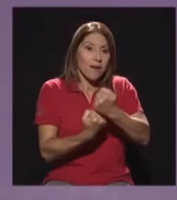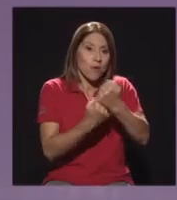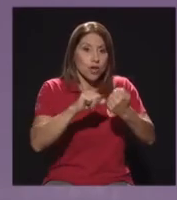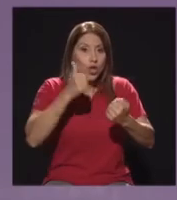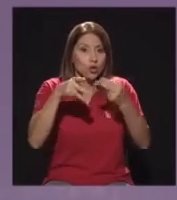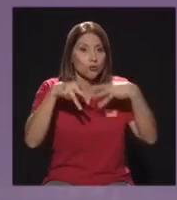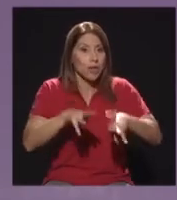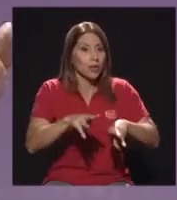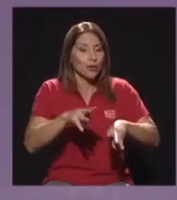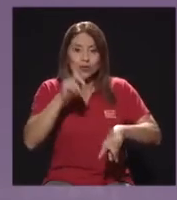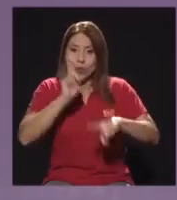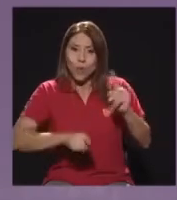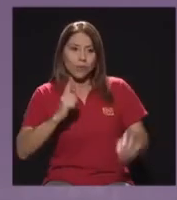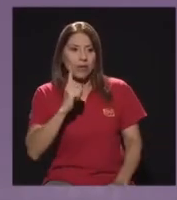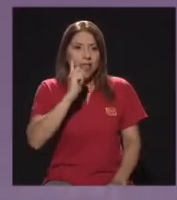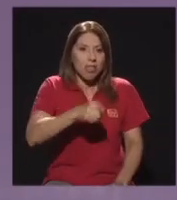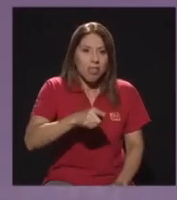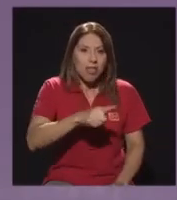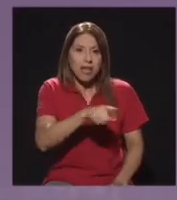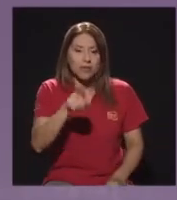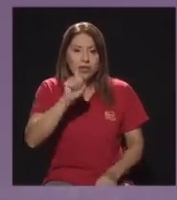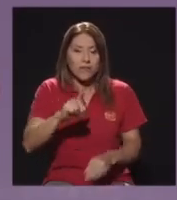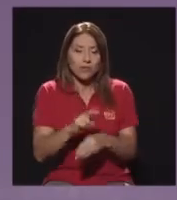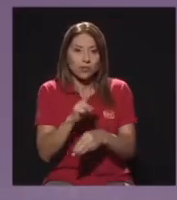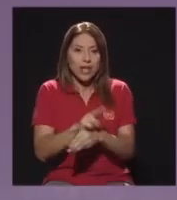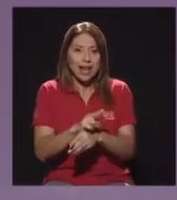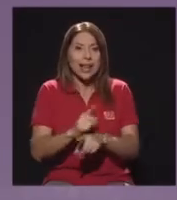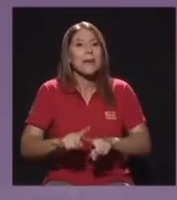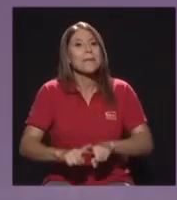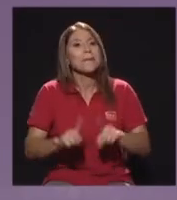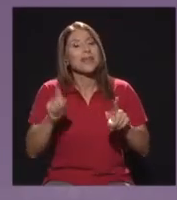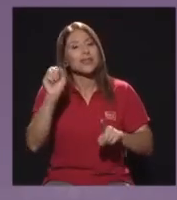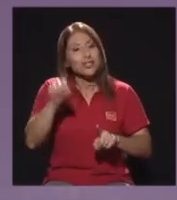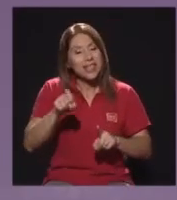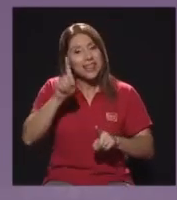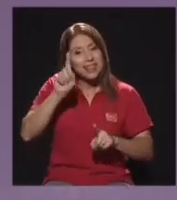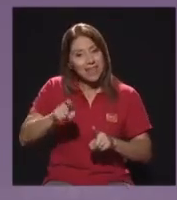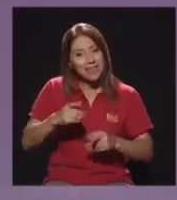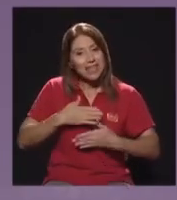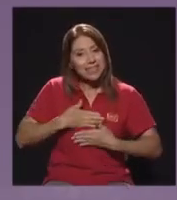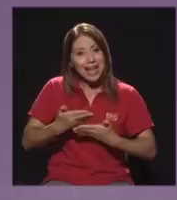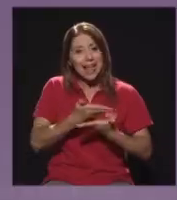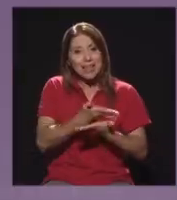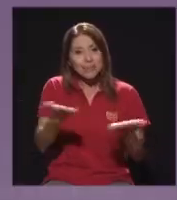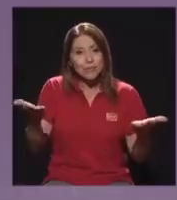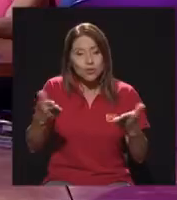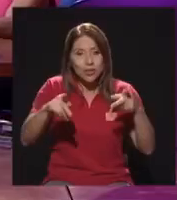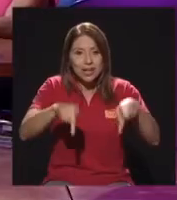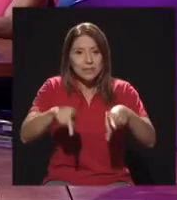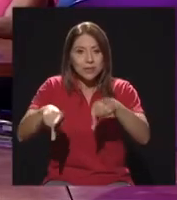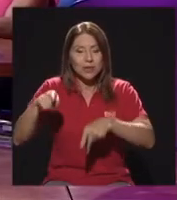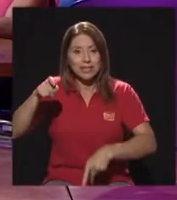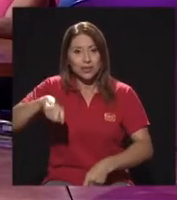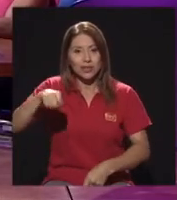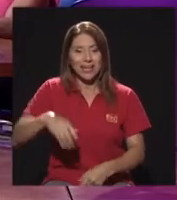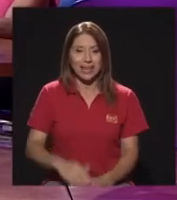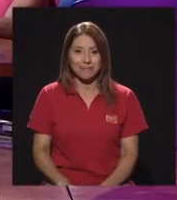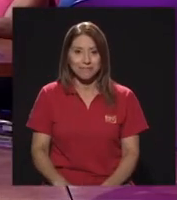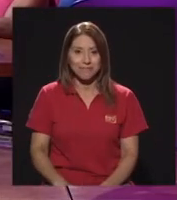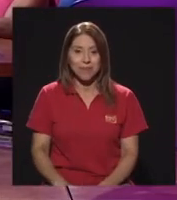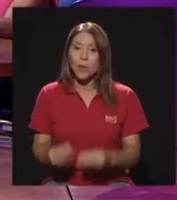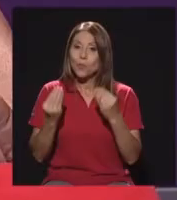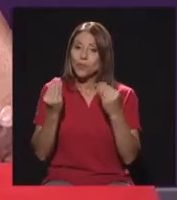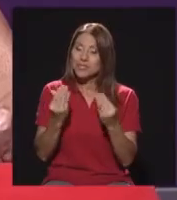y que ellos los tengan que usar pero si tienen que estar a disposición de las personas que los requieran muchísimas gracias